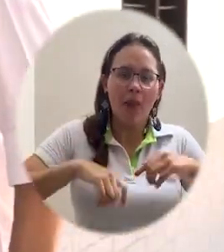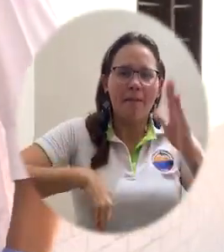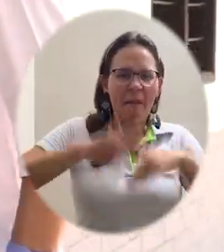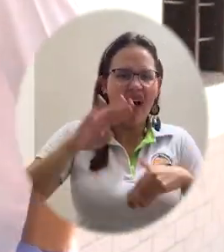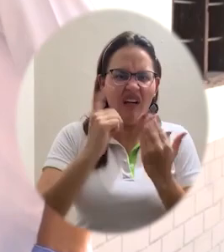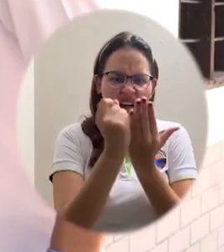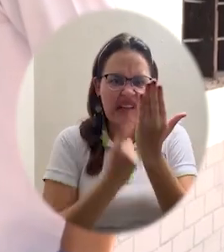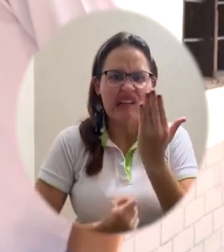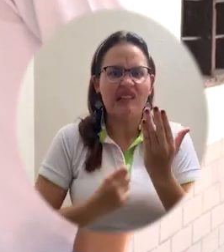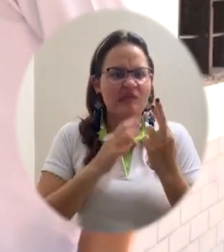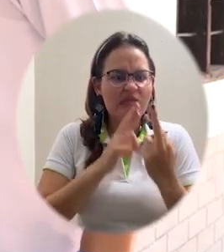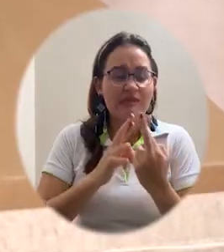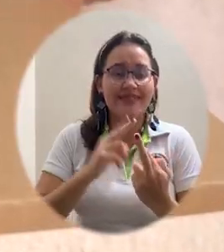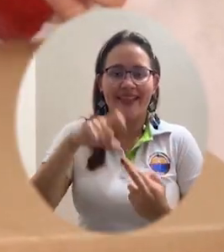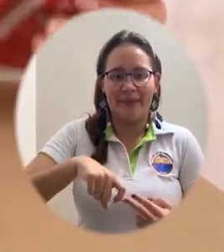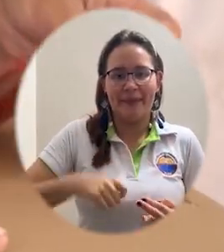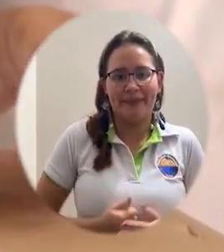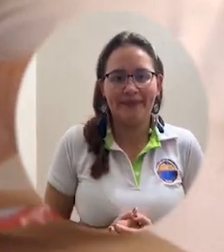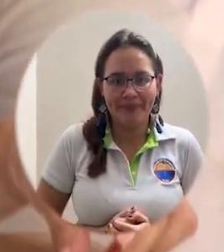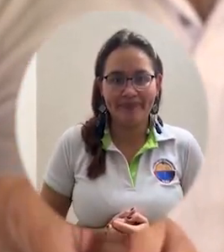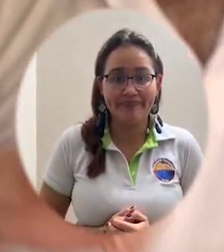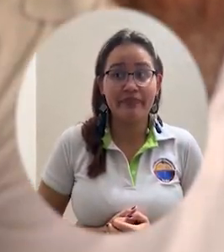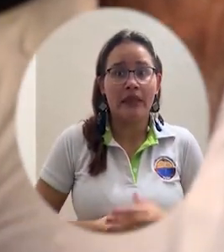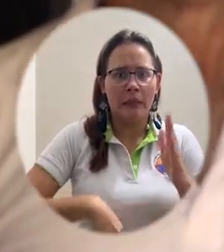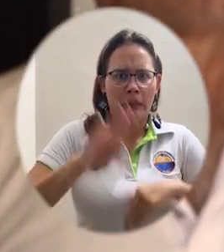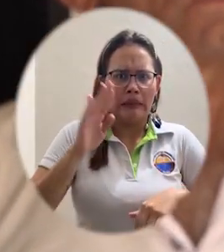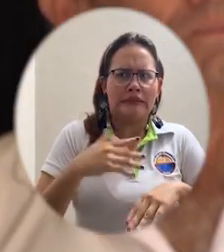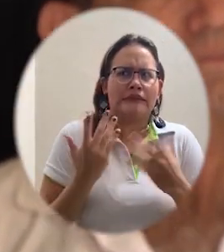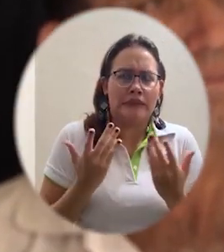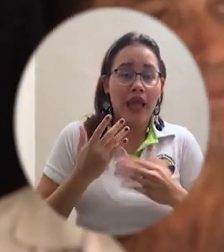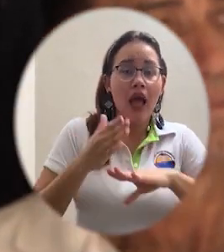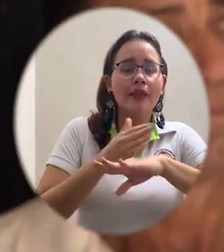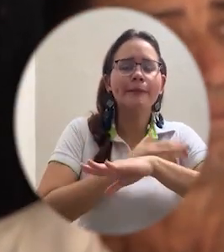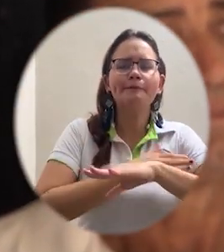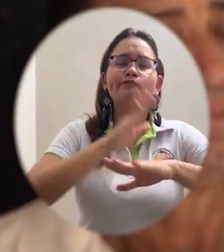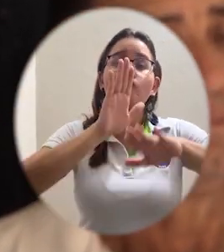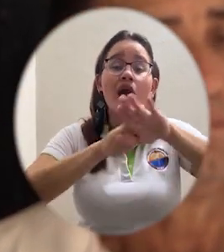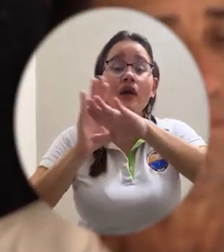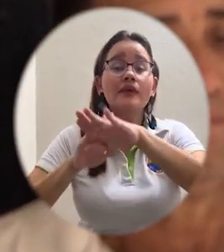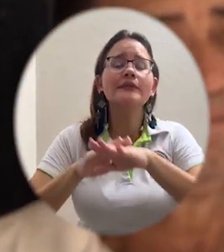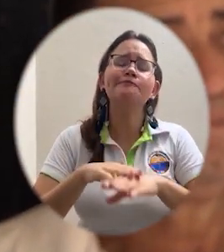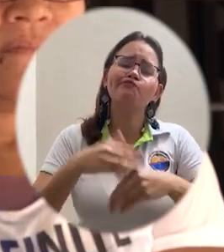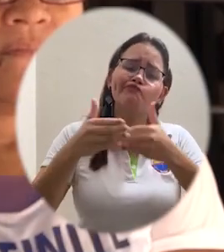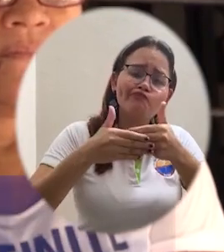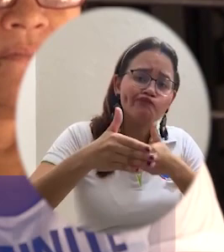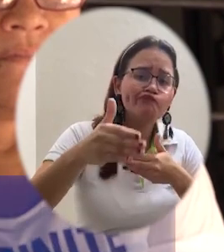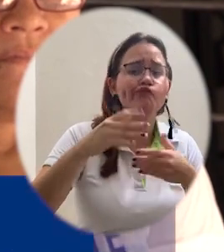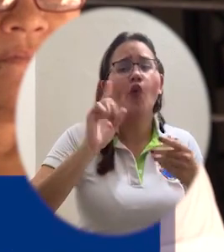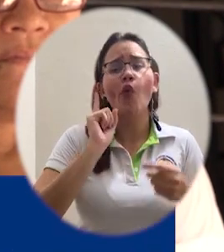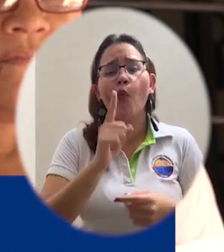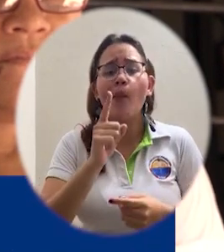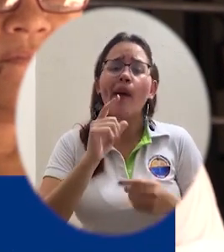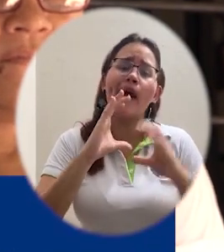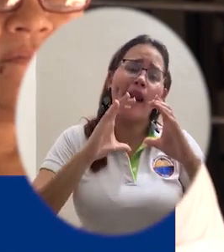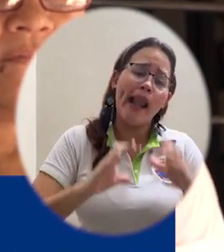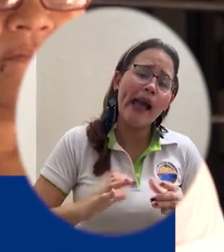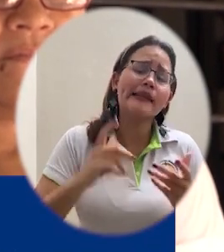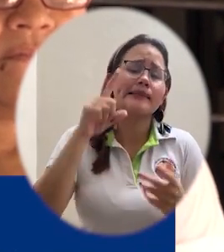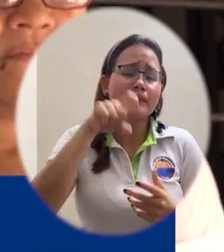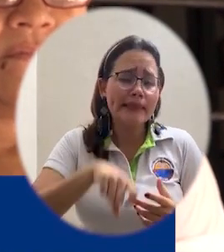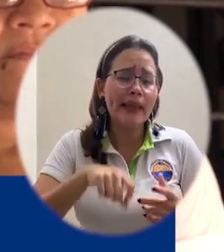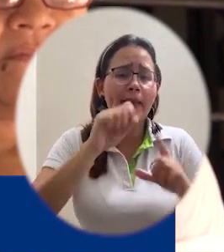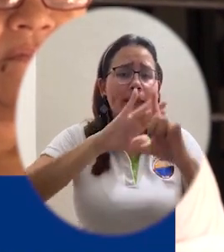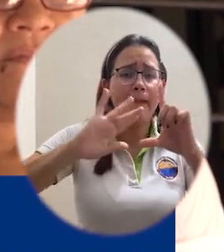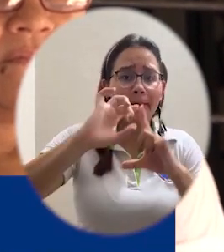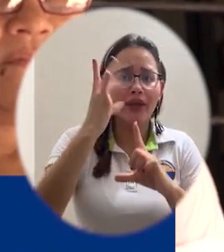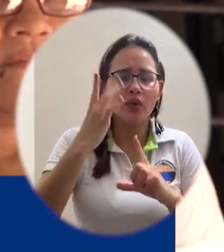Cuando dijeron que las clases eran virtuales, pues yo me preocupé mucho. Aquí en mi casa no cuento con una